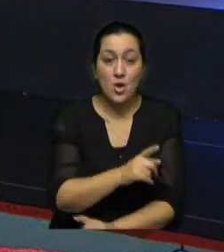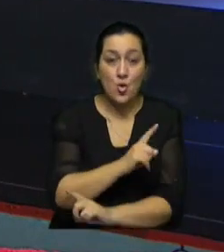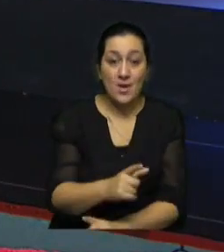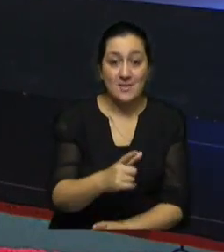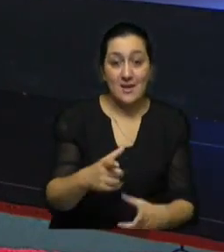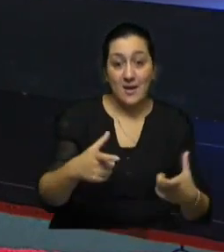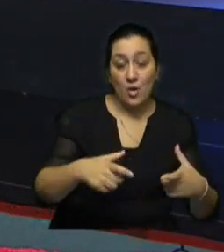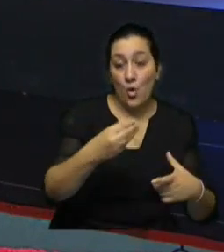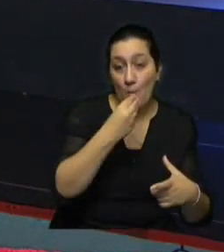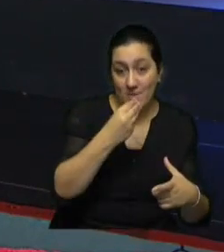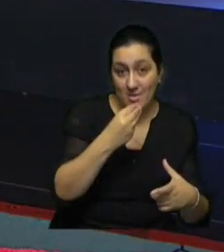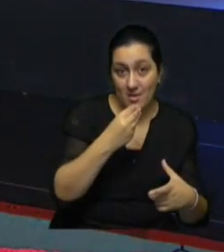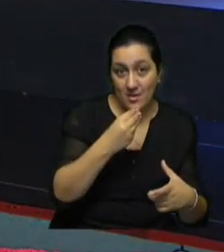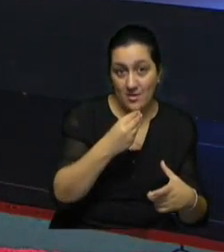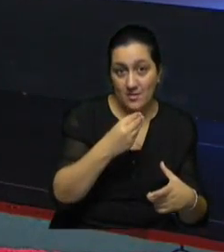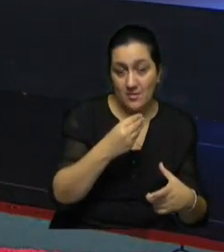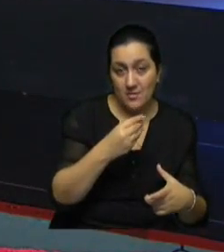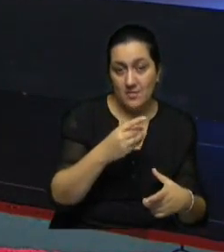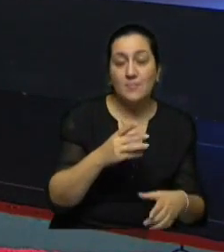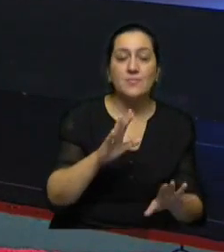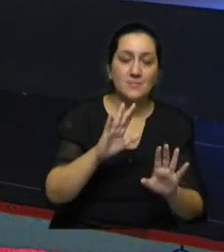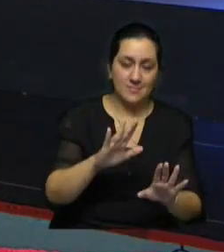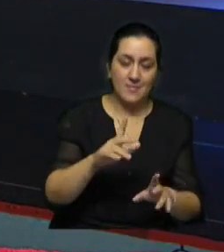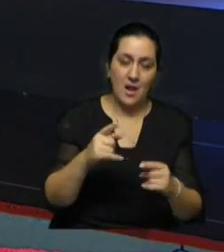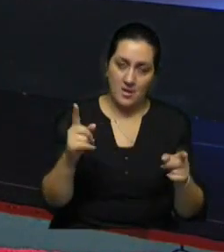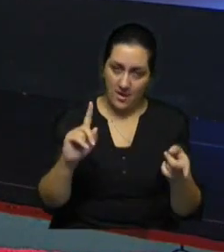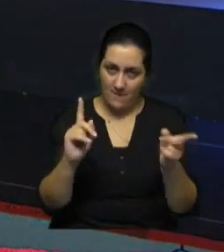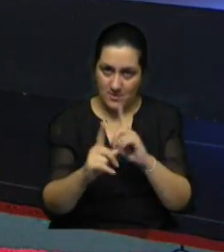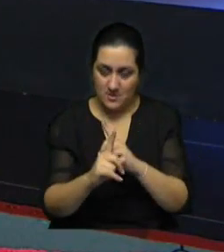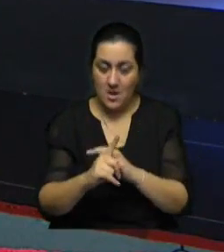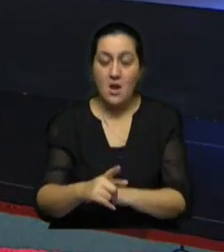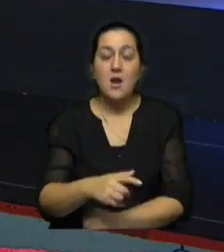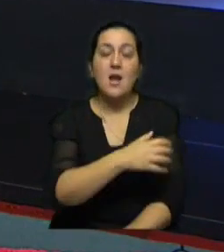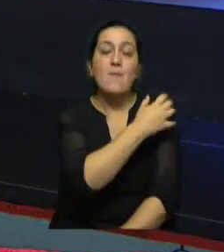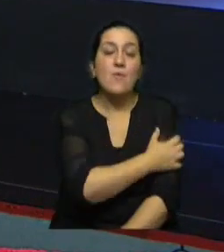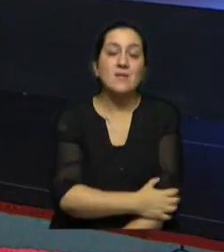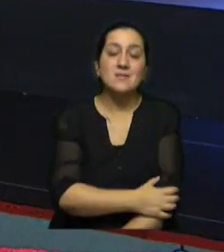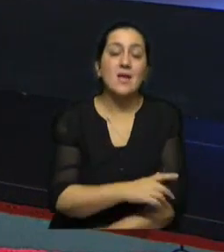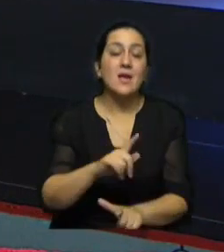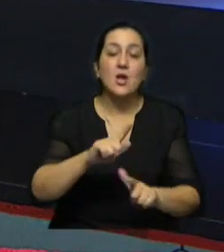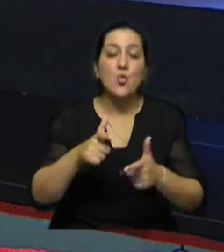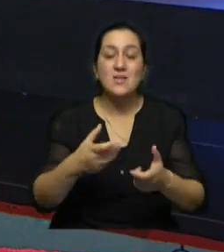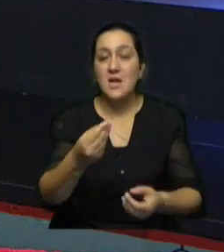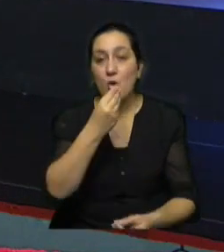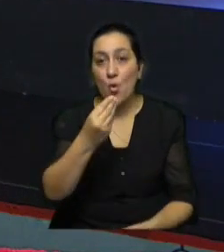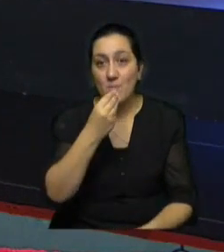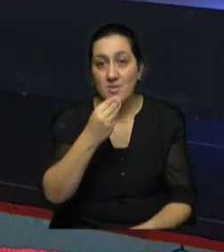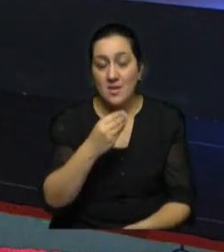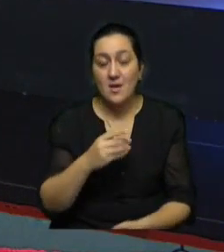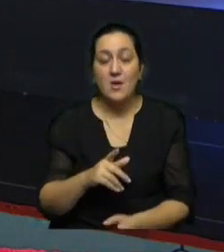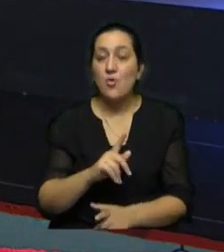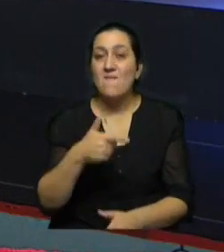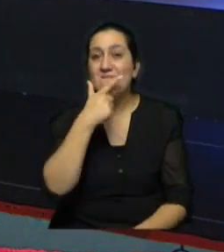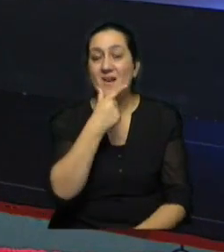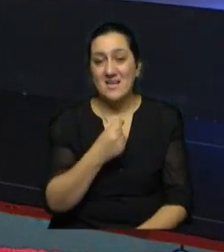para comer. La pobreza es no tener un plato en la mesa para comer, no tener las necesidades básicas cubiertas. No es fácil